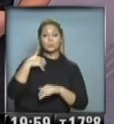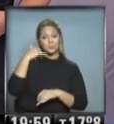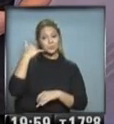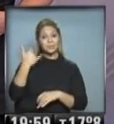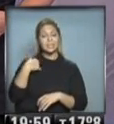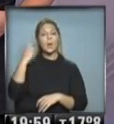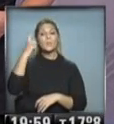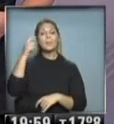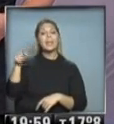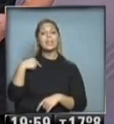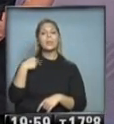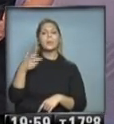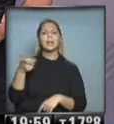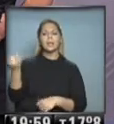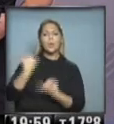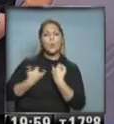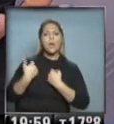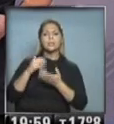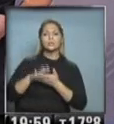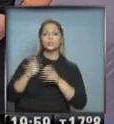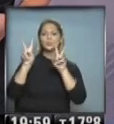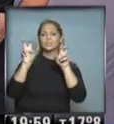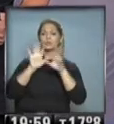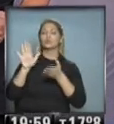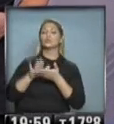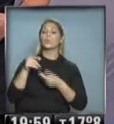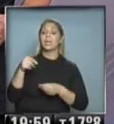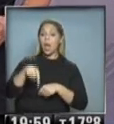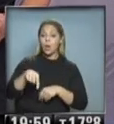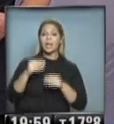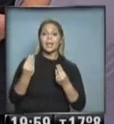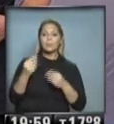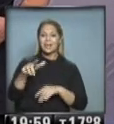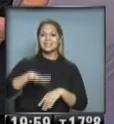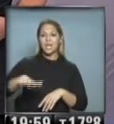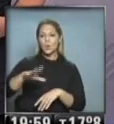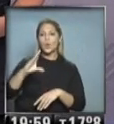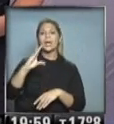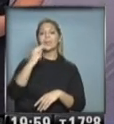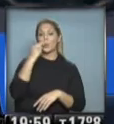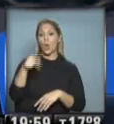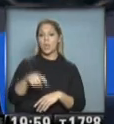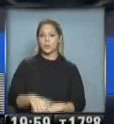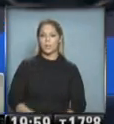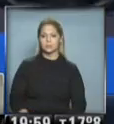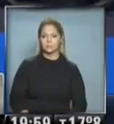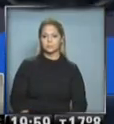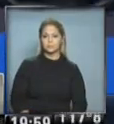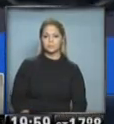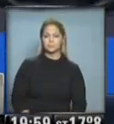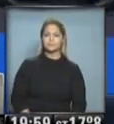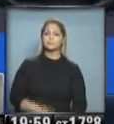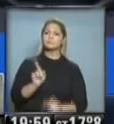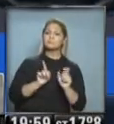a Pedro Brigger para que nos dé un título, un adelanto de lo que está ocurriendo en este momento en Cochabamba, en Bolivia. Aunque